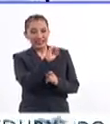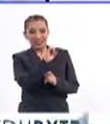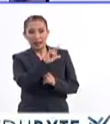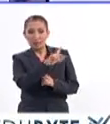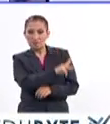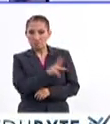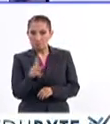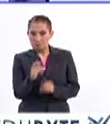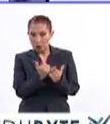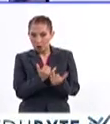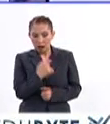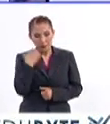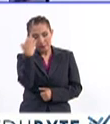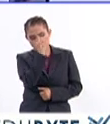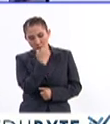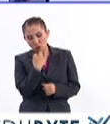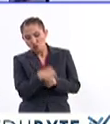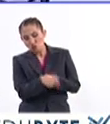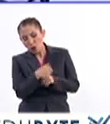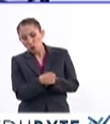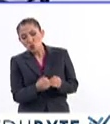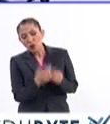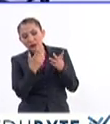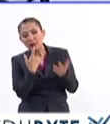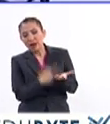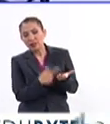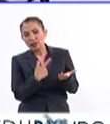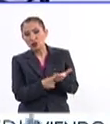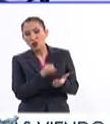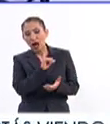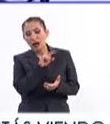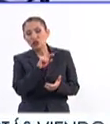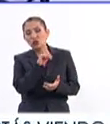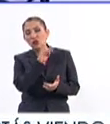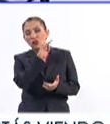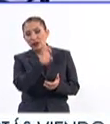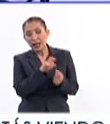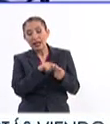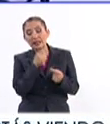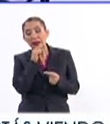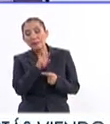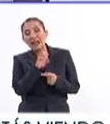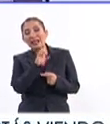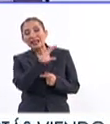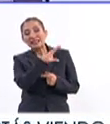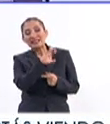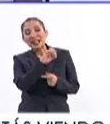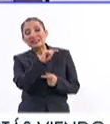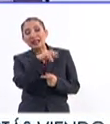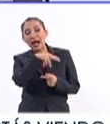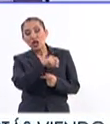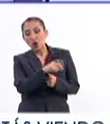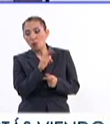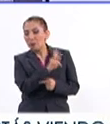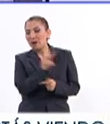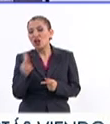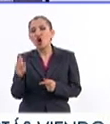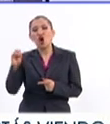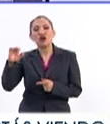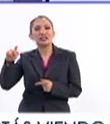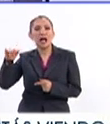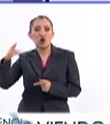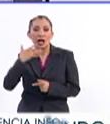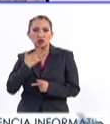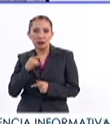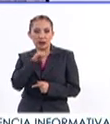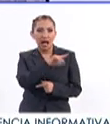algo similar. Medimos ciertas variables, igual el caso del azufre y el índice de cetano, que sería el similar al índice de octano